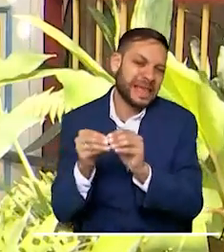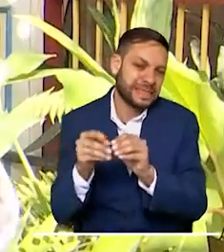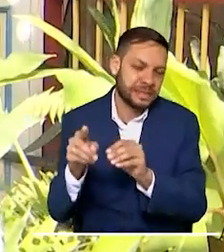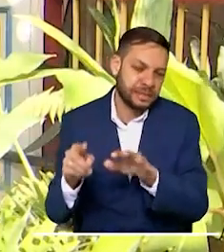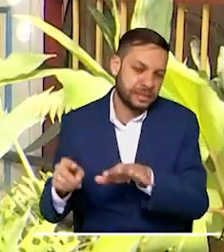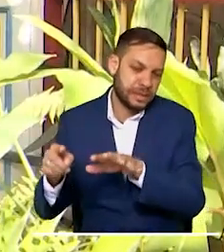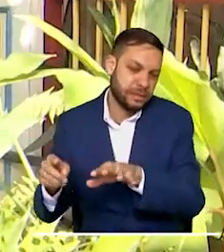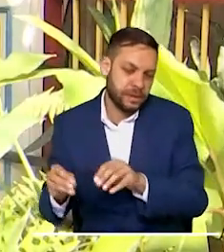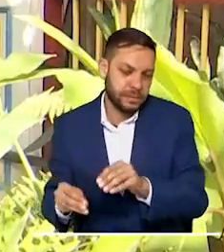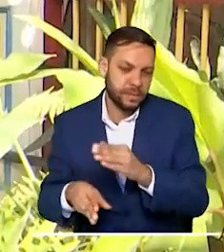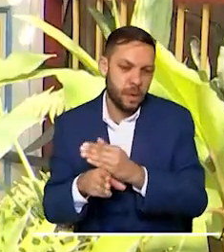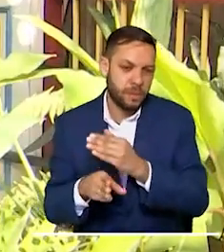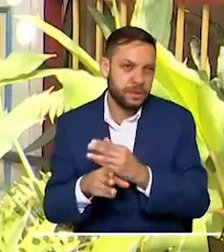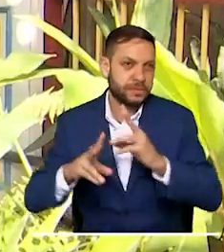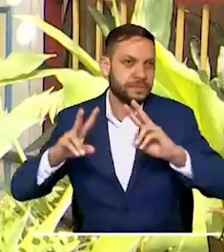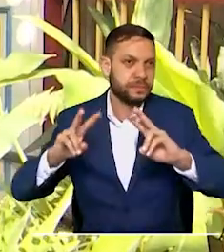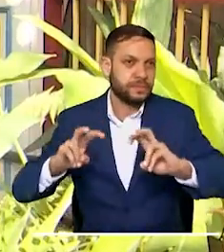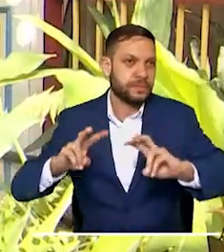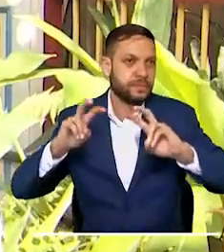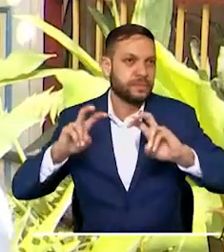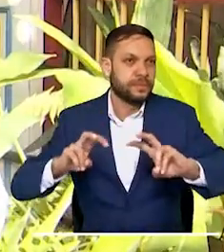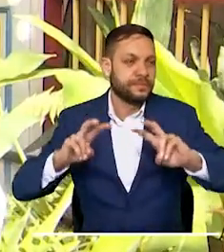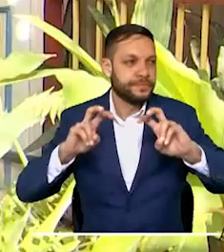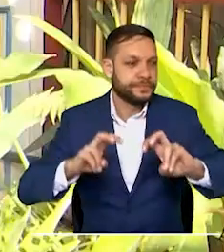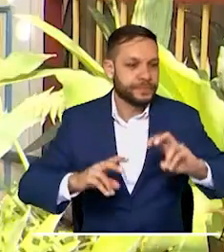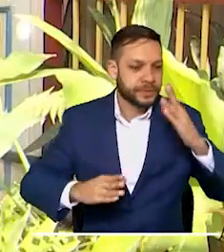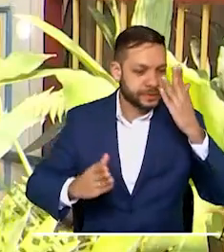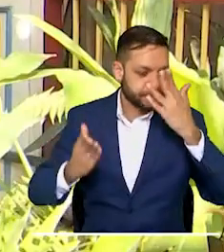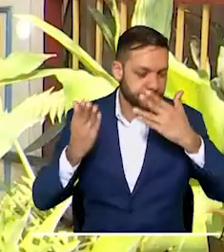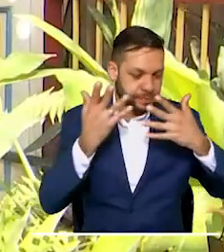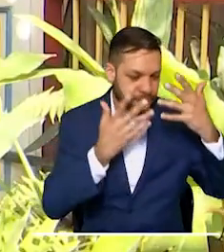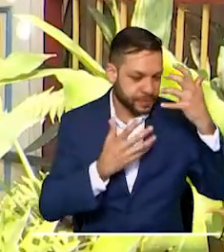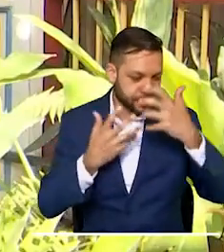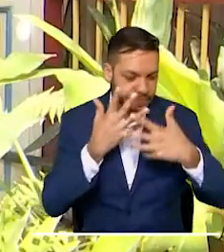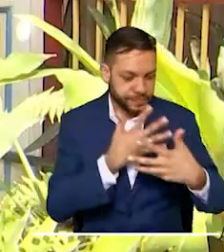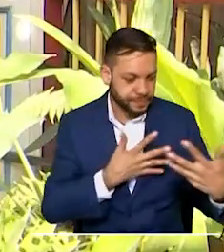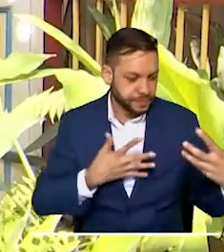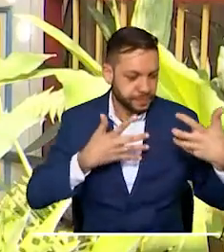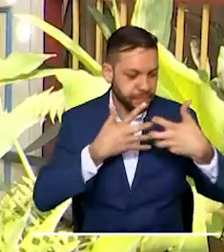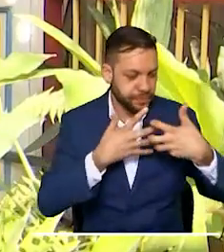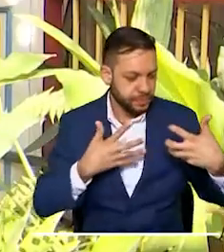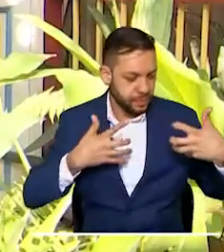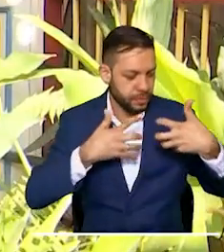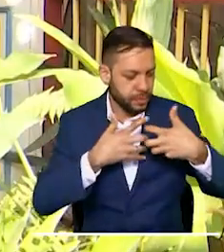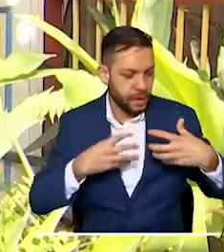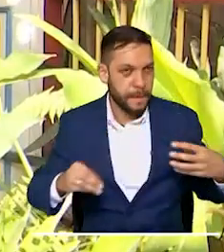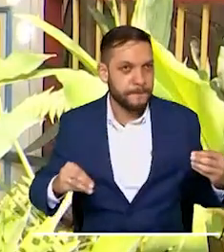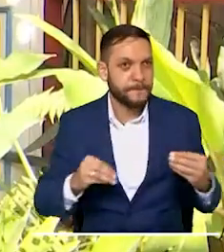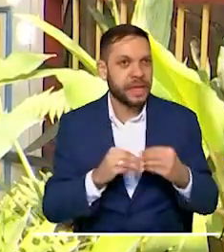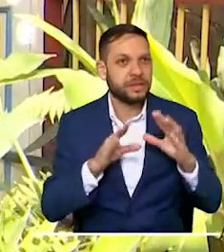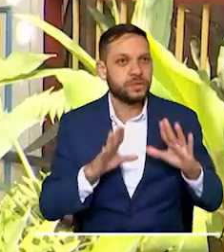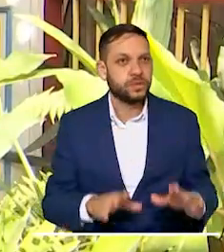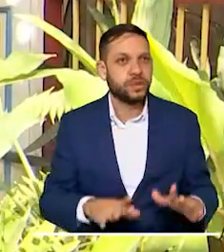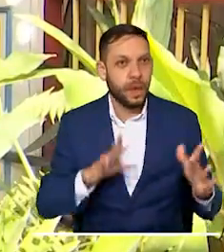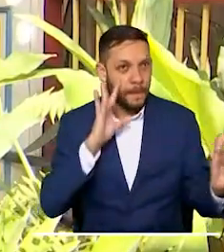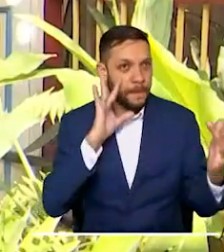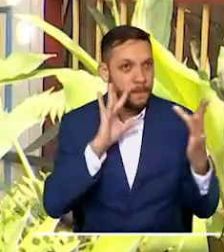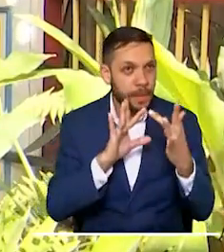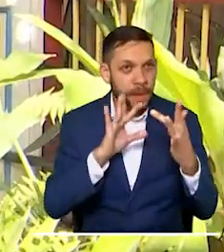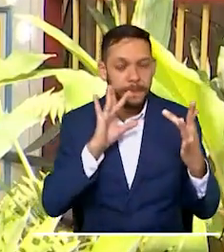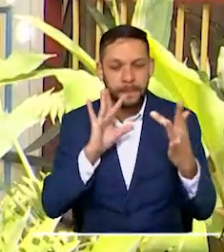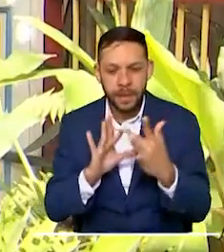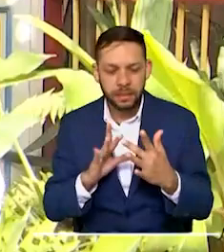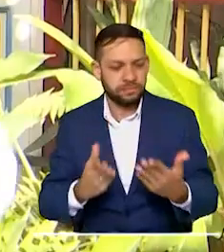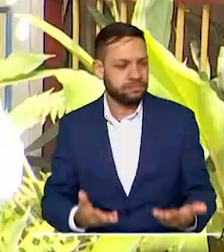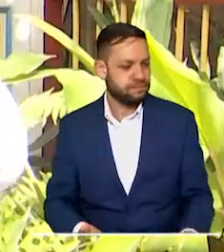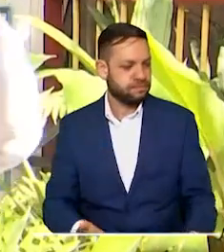conocer estos cambios que estamos haciendo, de adaptarse a ellos y de establecer, digamos, una relación mucho más